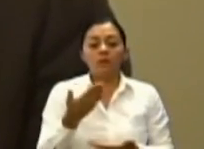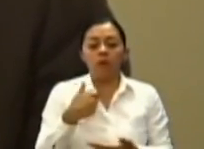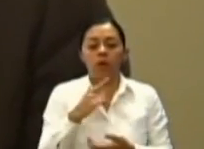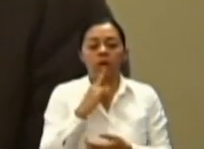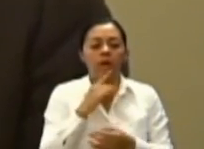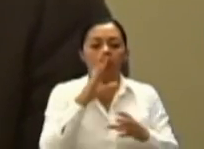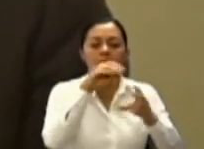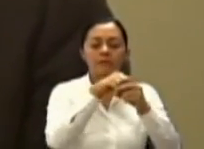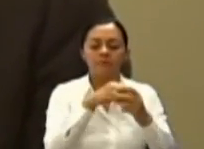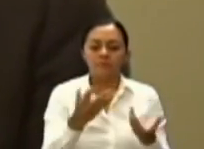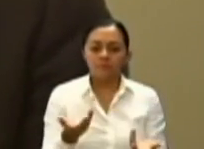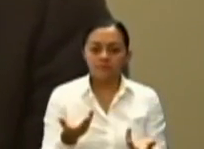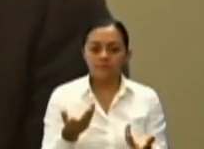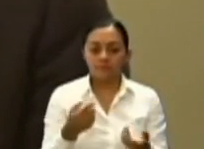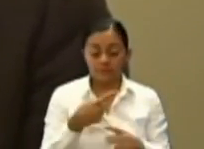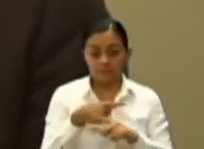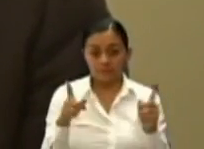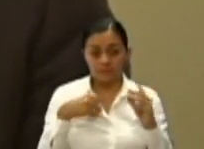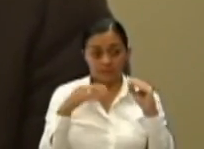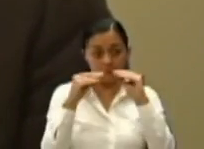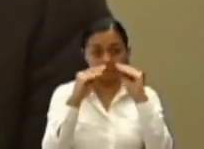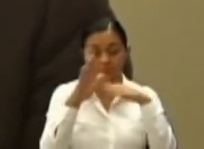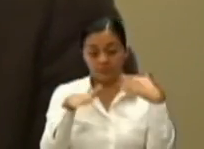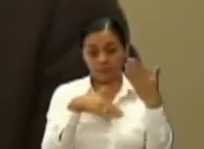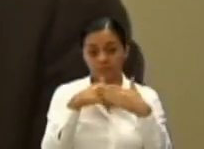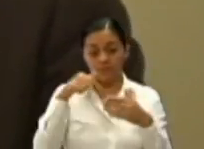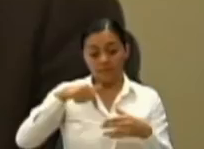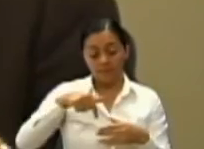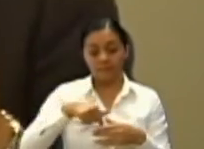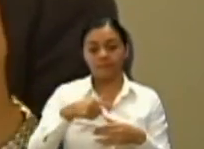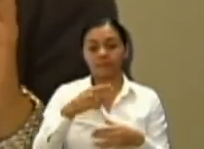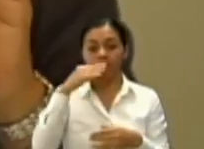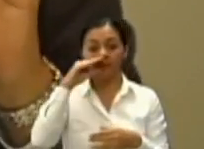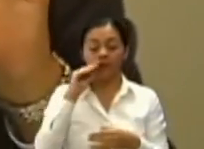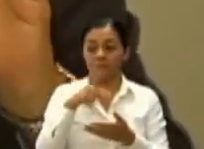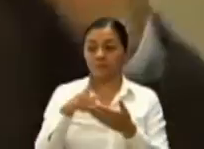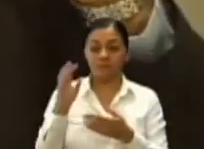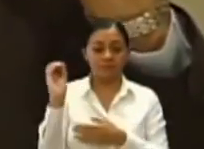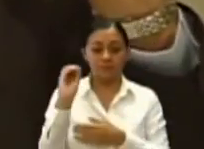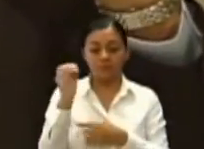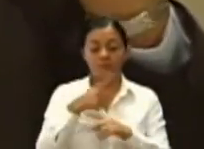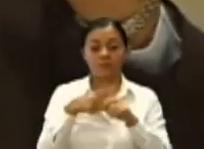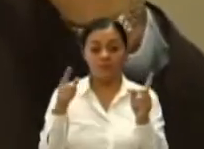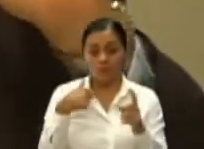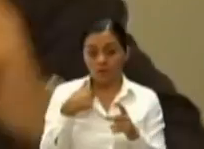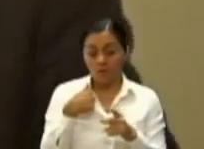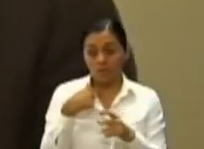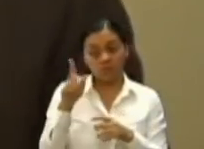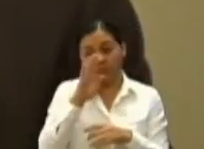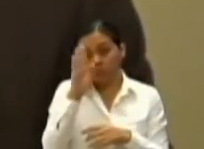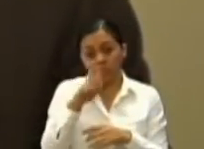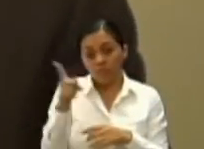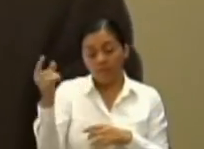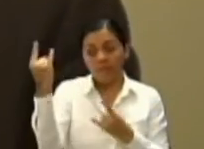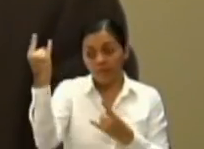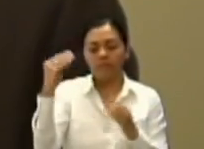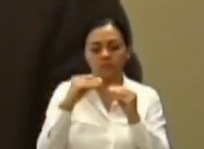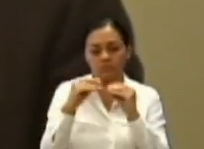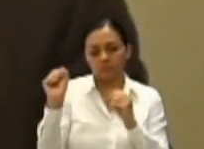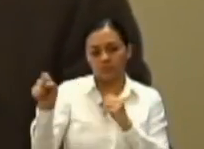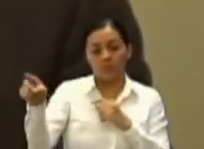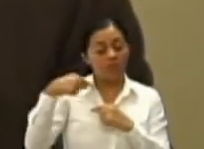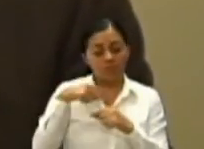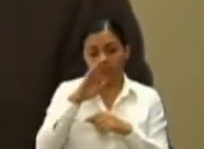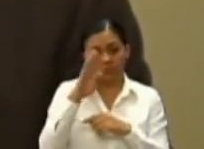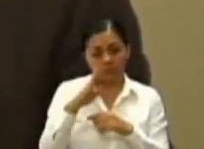pague mucho más de lo que pagaba jaime nebot pese a que uno no decir una persona acomodada como él verdad que no hay por donde